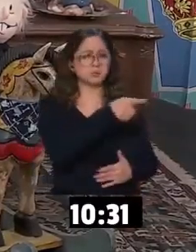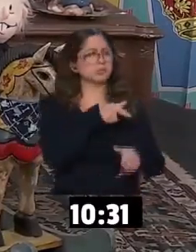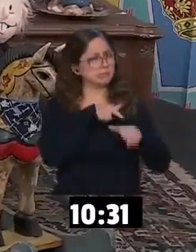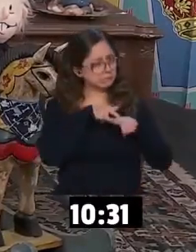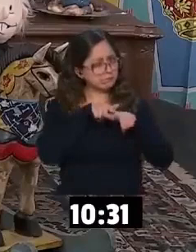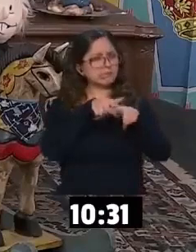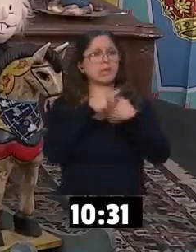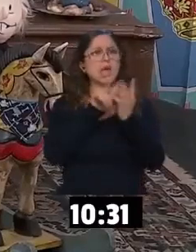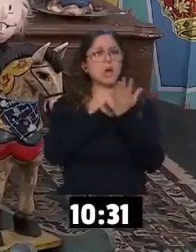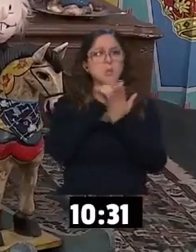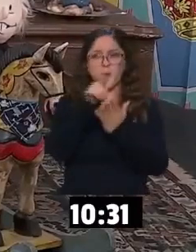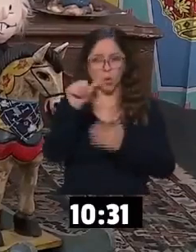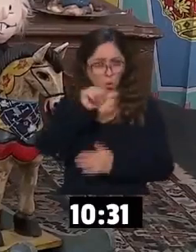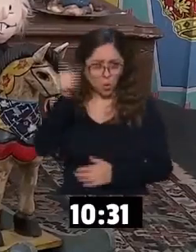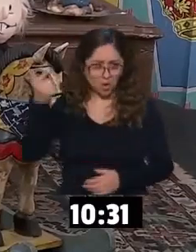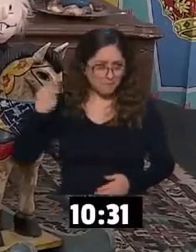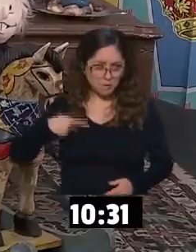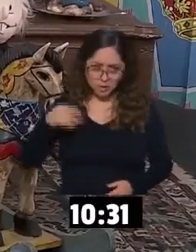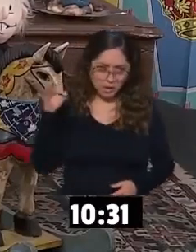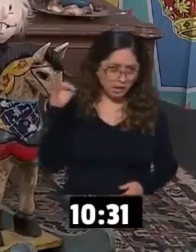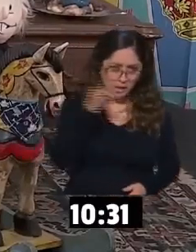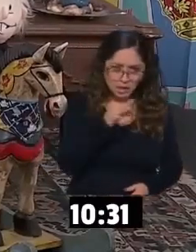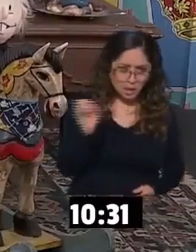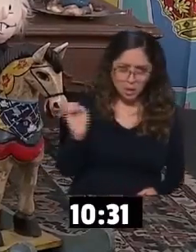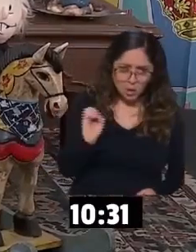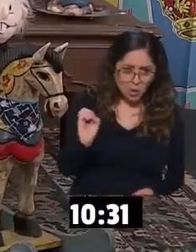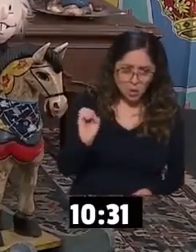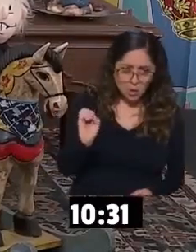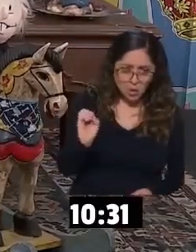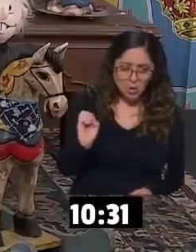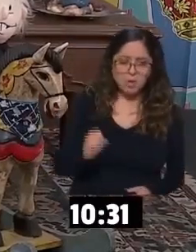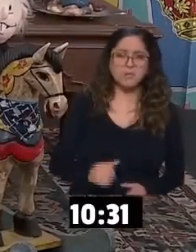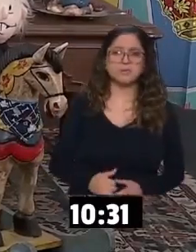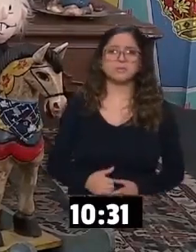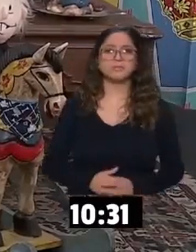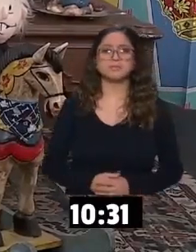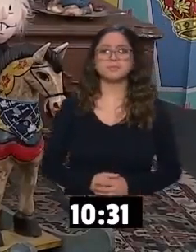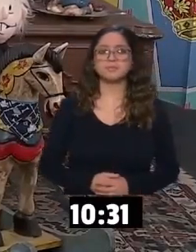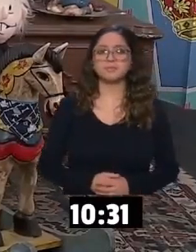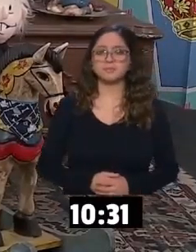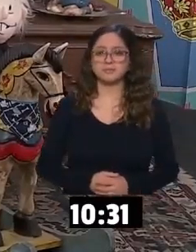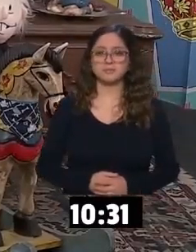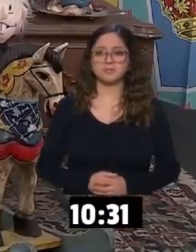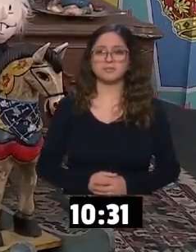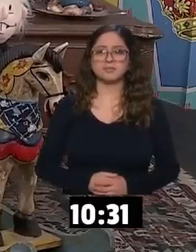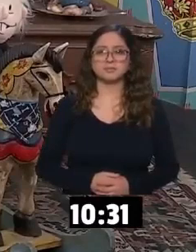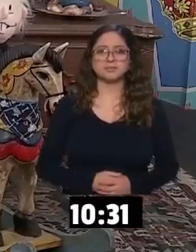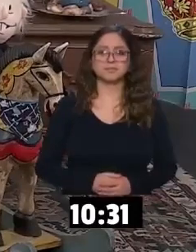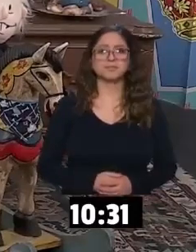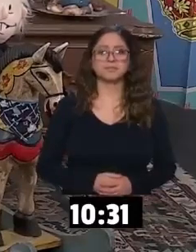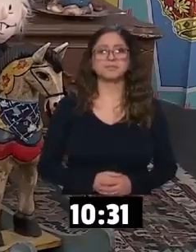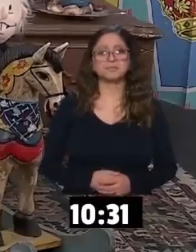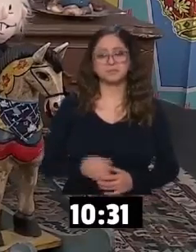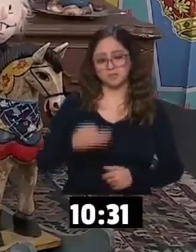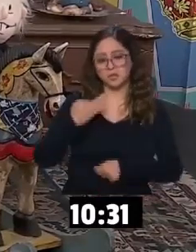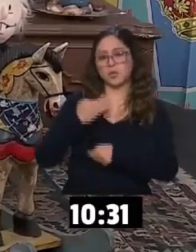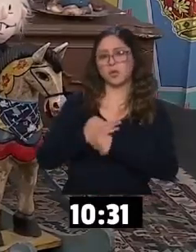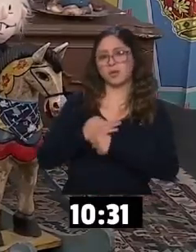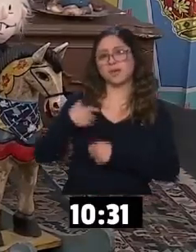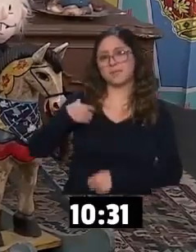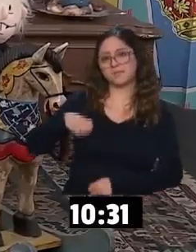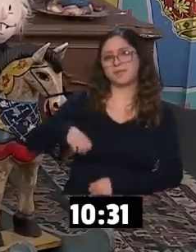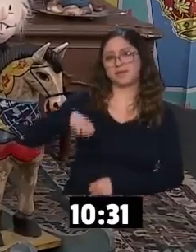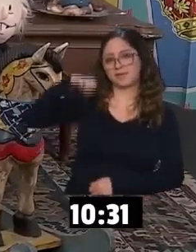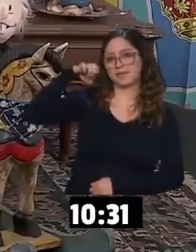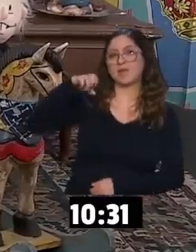que siga. Pero aquí entre nos. Mire usted, hoy tengo 84 años. Ay,